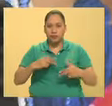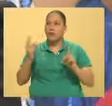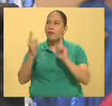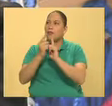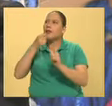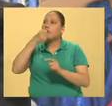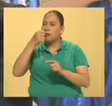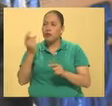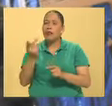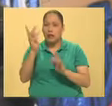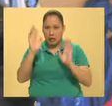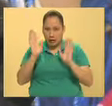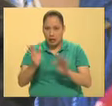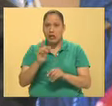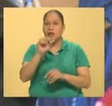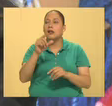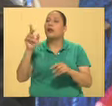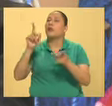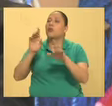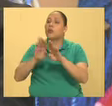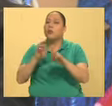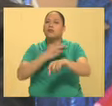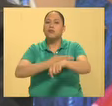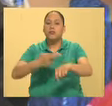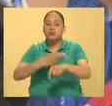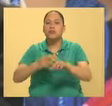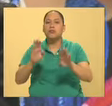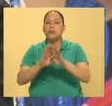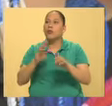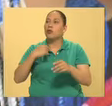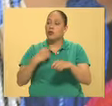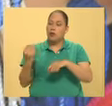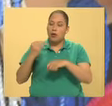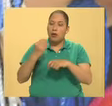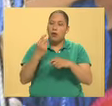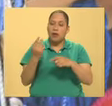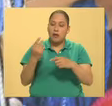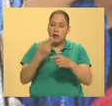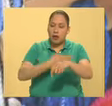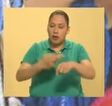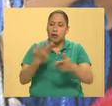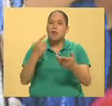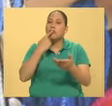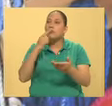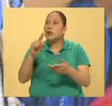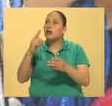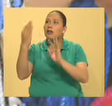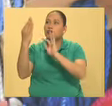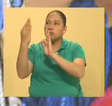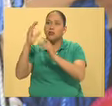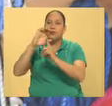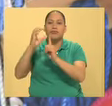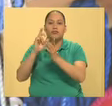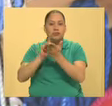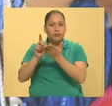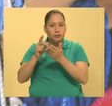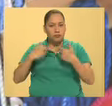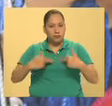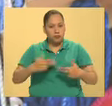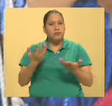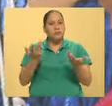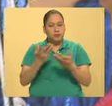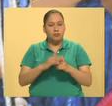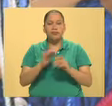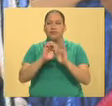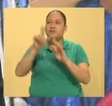platiquen cómo pueden ir a solicitar, a interponer una queja ante la comisión. A ver, ¿qué es lo que hace? ¿Qué